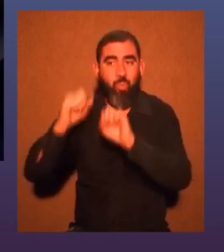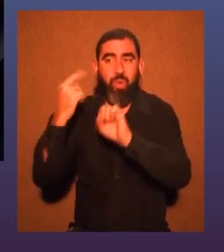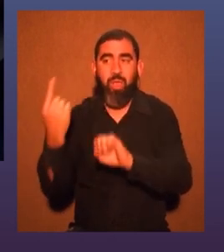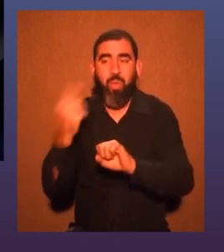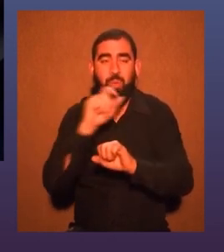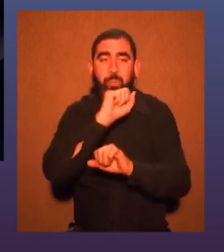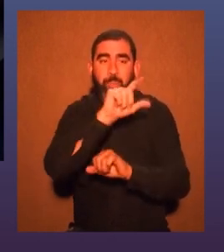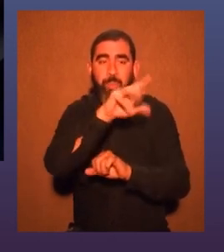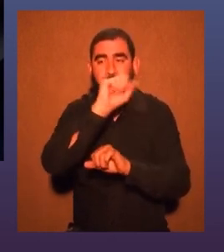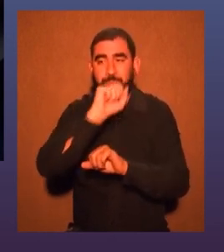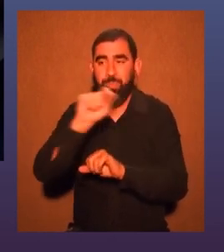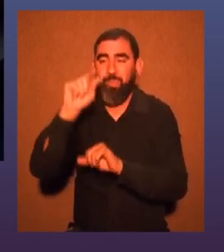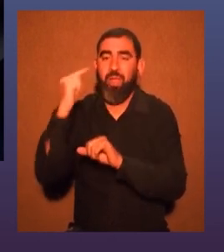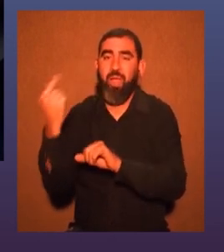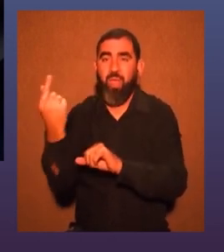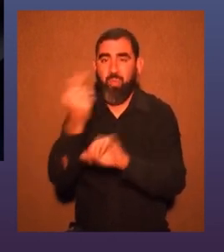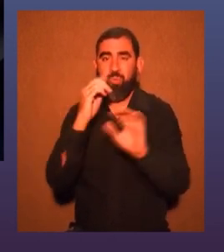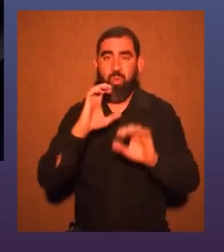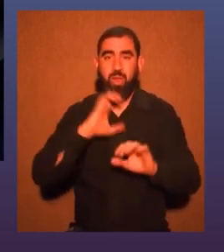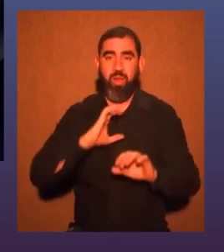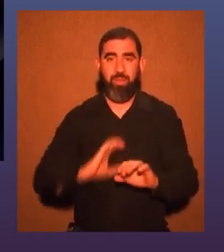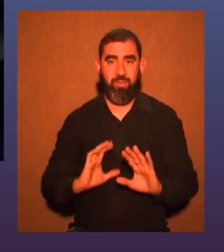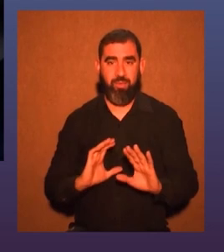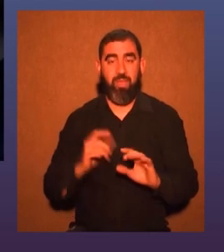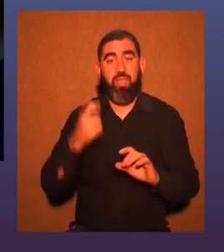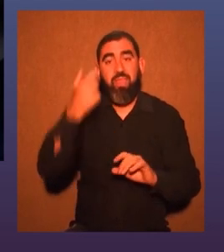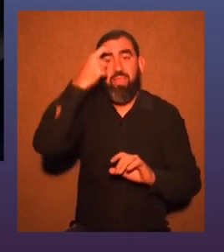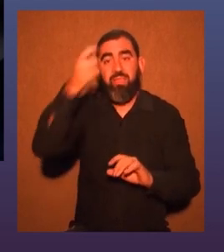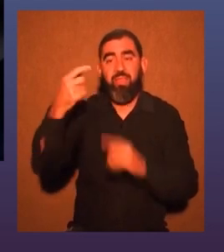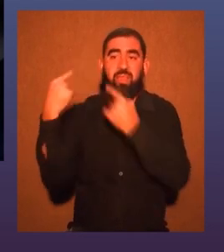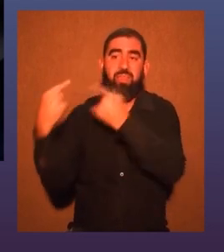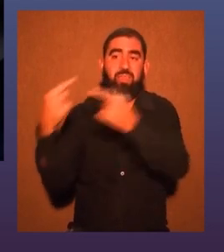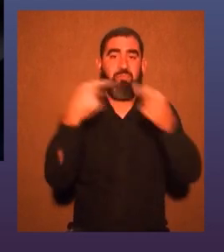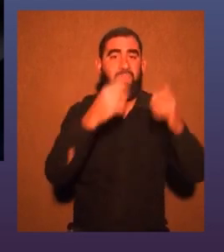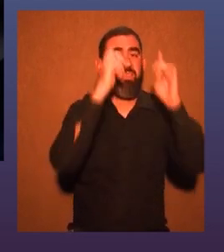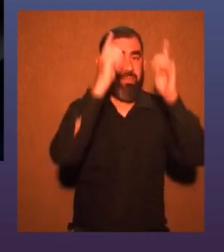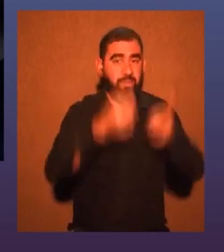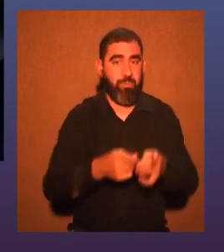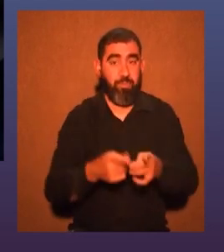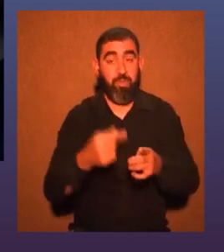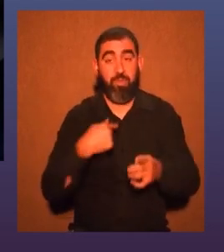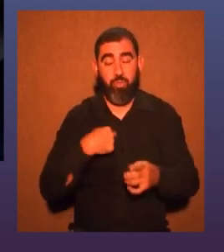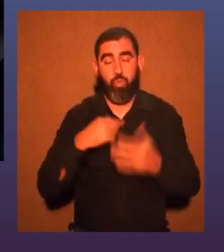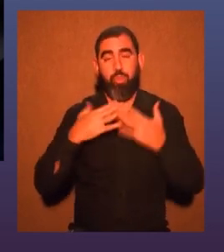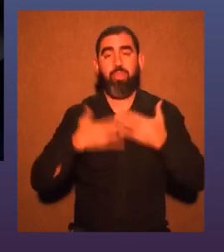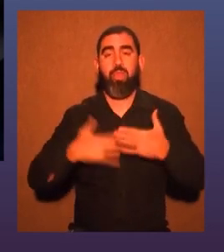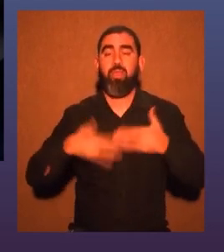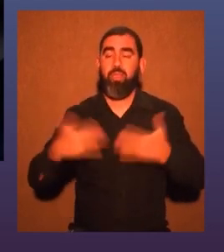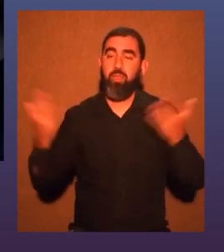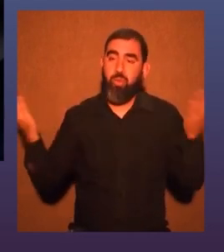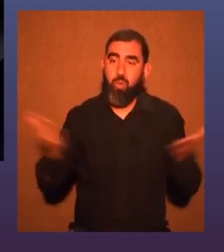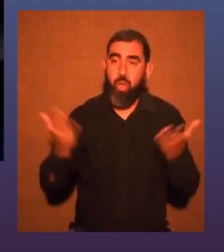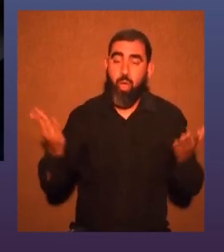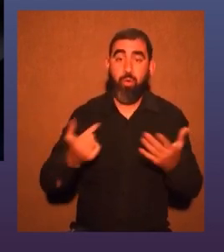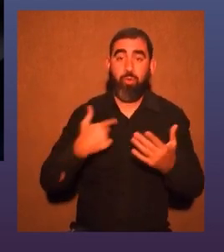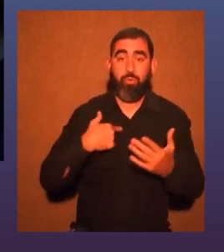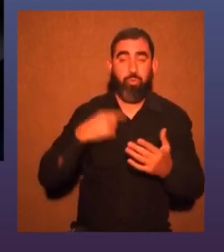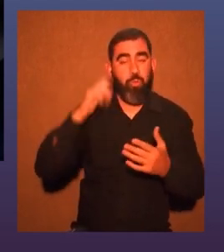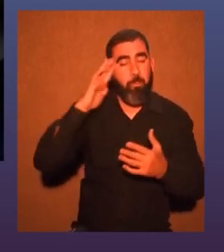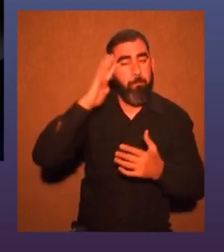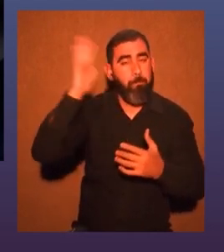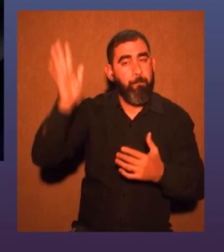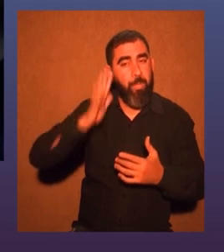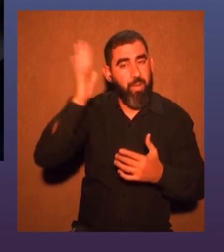tiene un ángel distinto y que técnicamente son distintos. Entonces, eso a mí me da una tranquilidad hoy, ¿no? De que yo, por ejemplo, cuando